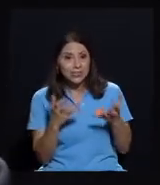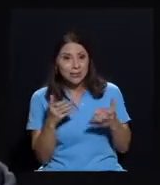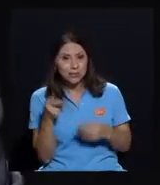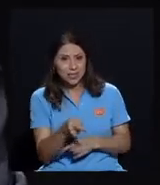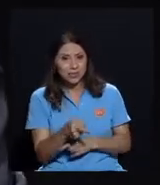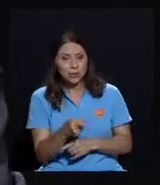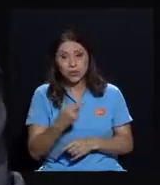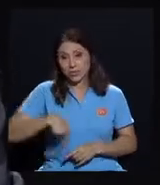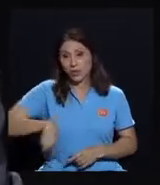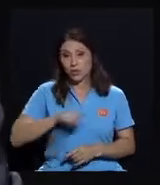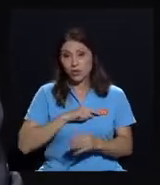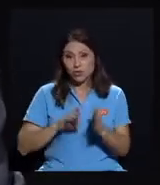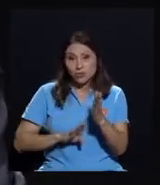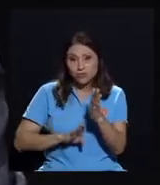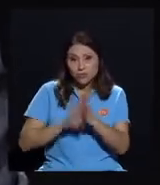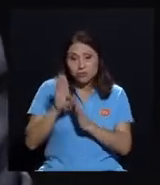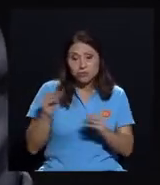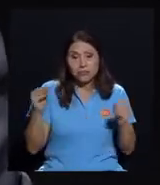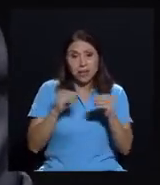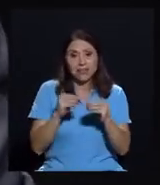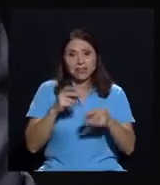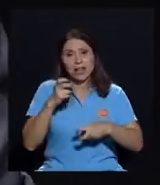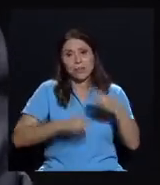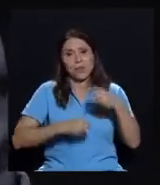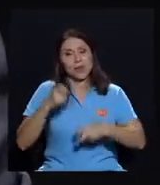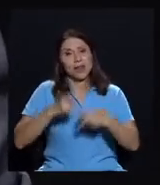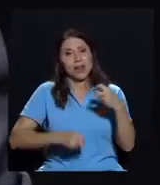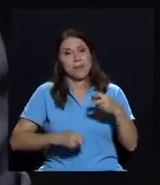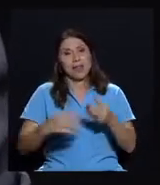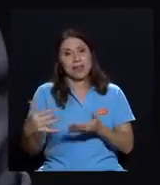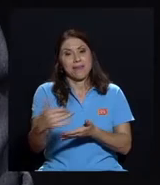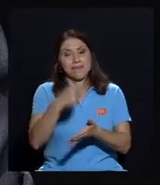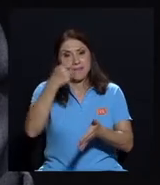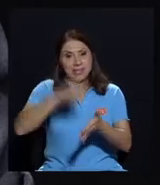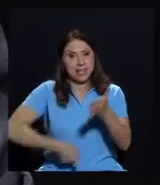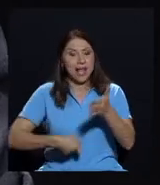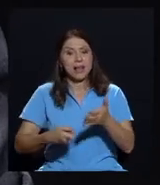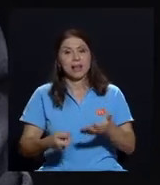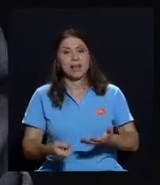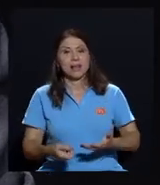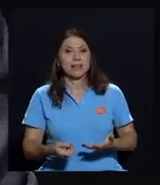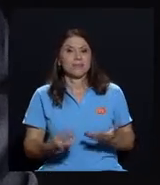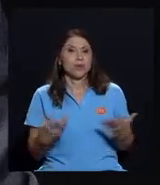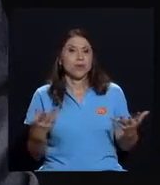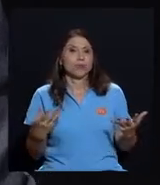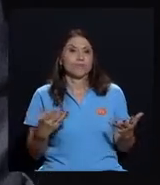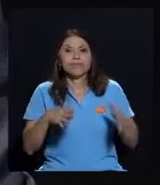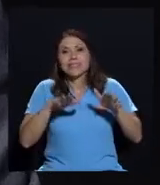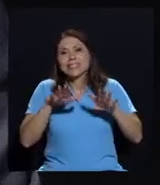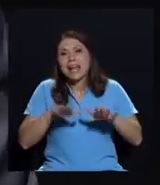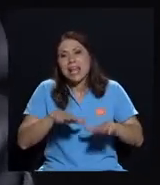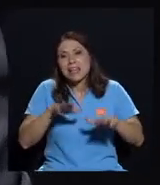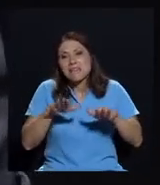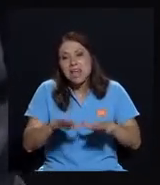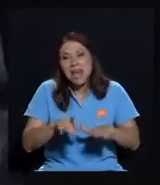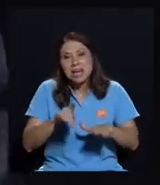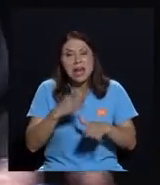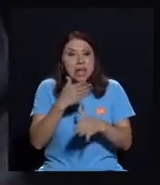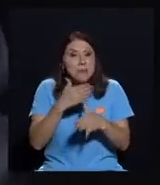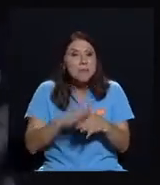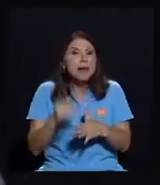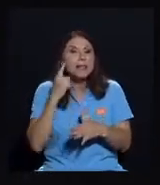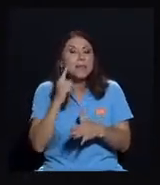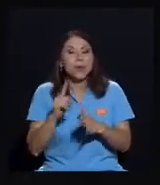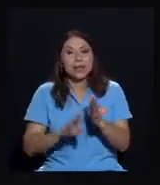el problema fiscal se resuelve y un poco y digamos o sea liviana en parte por el mismo crecimiento que una